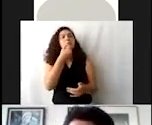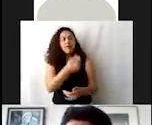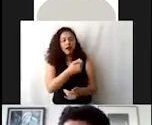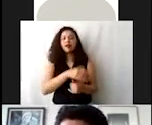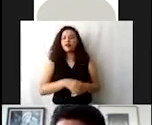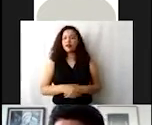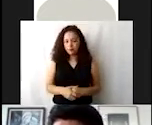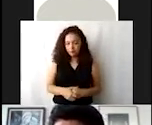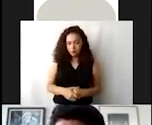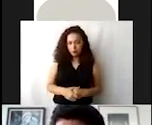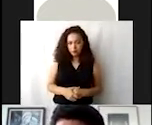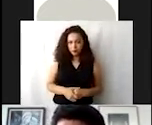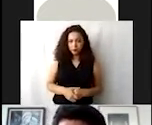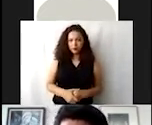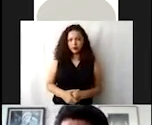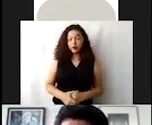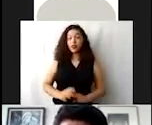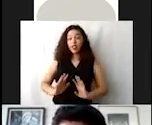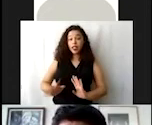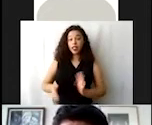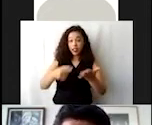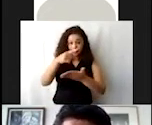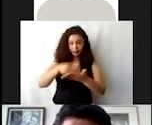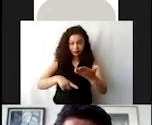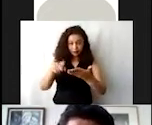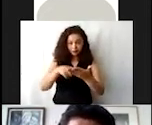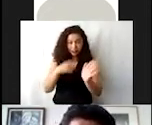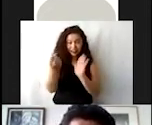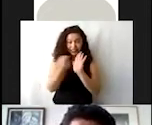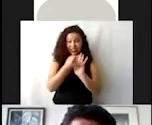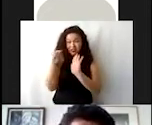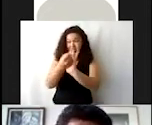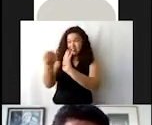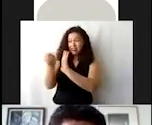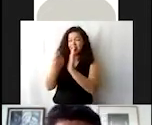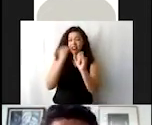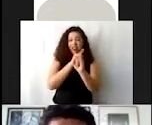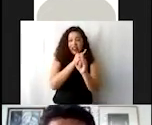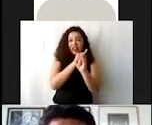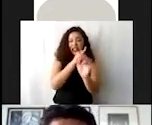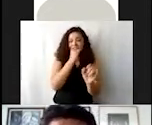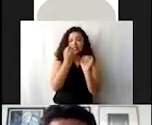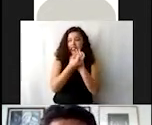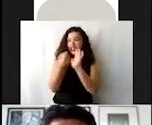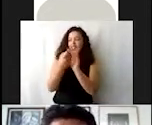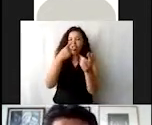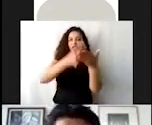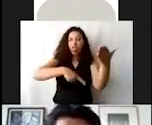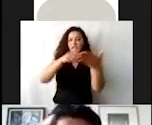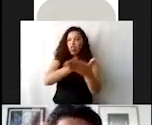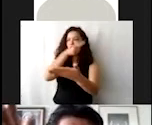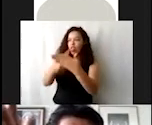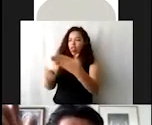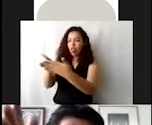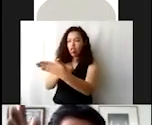Esto, cuando surgió la cancelación de muchos sellos digitales, pues la autoridad